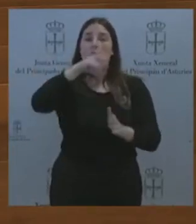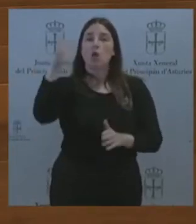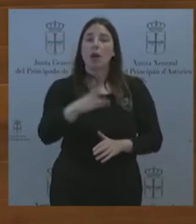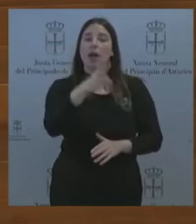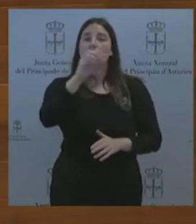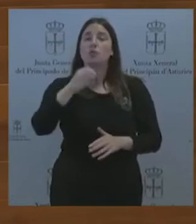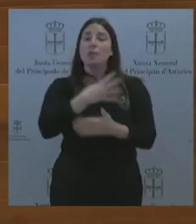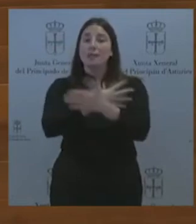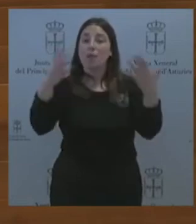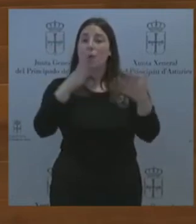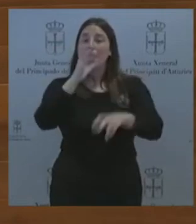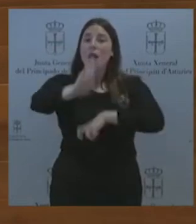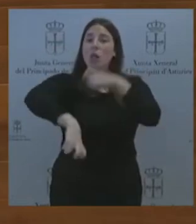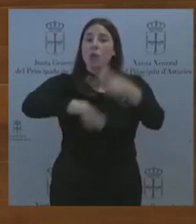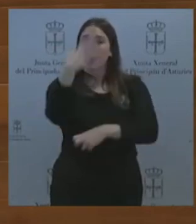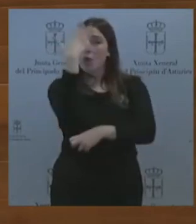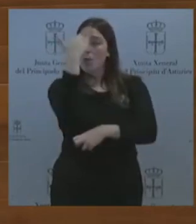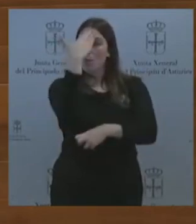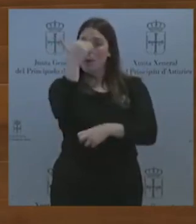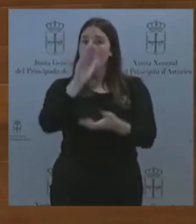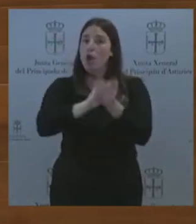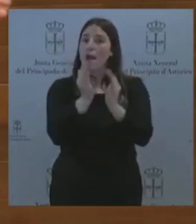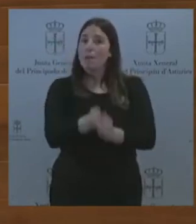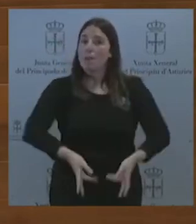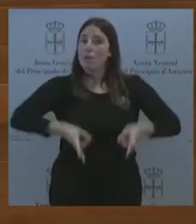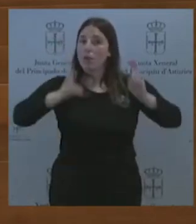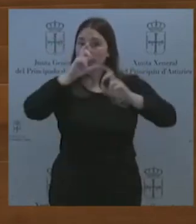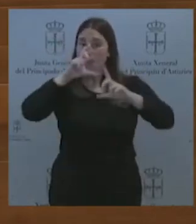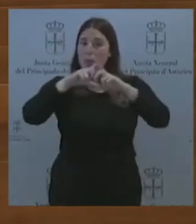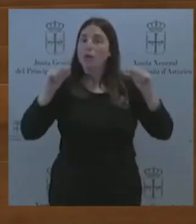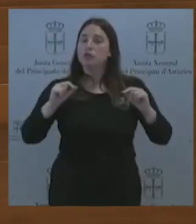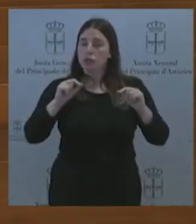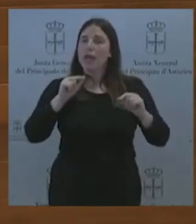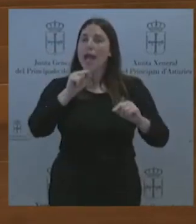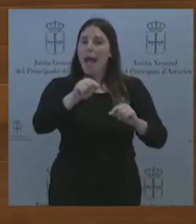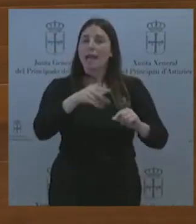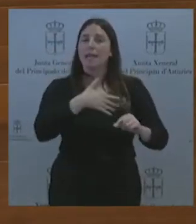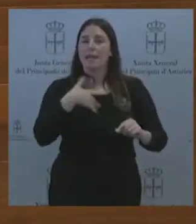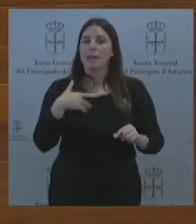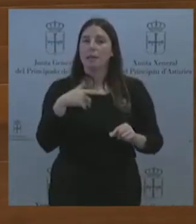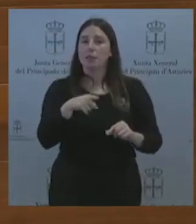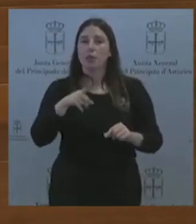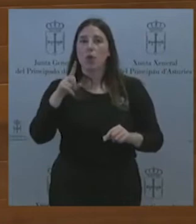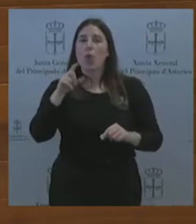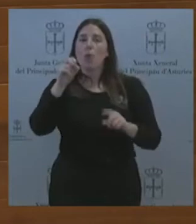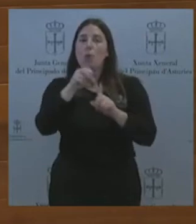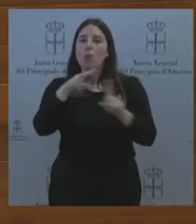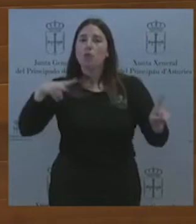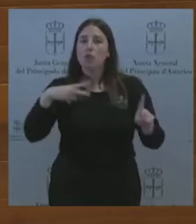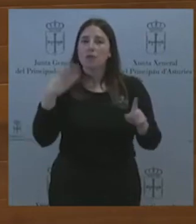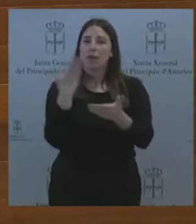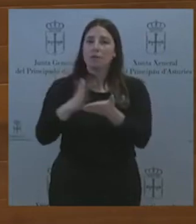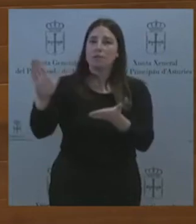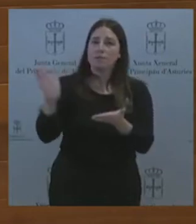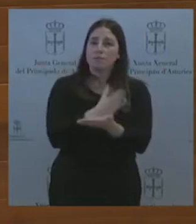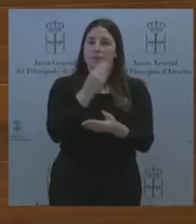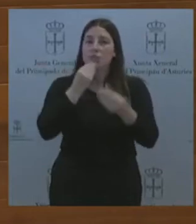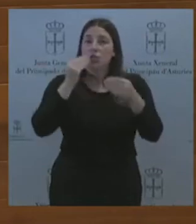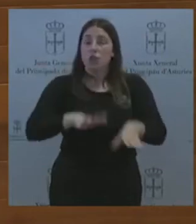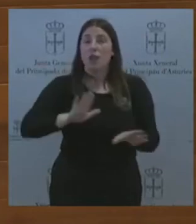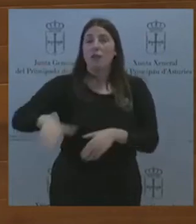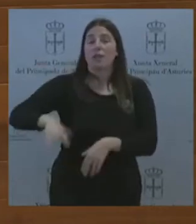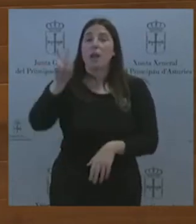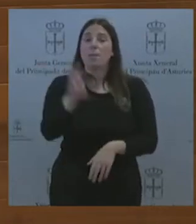democrática en el Principado de Asturias. Una visión sesgada y parcial de nuestra historia que solo sirve para echar sal a las heridas. Y